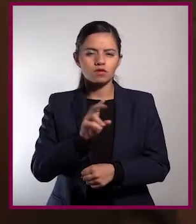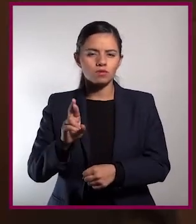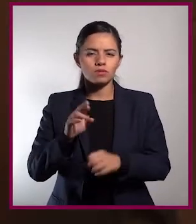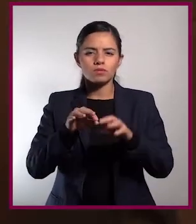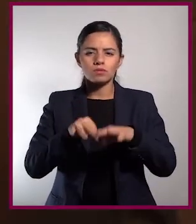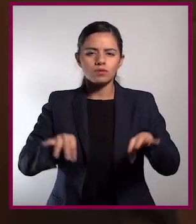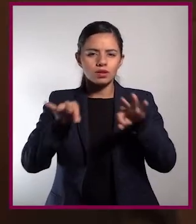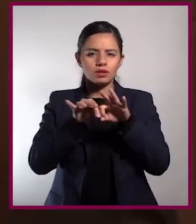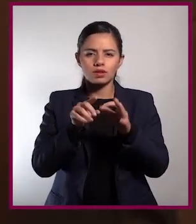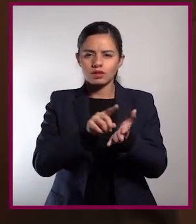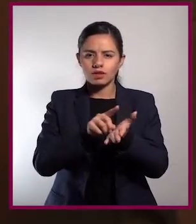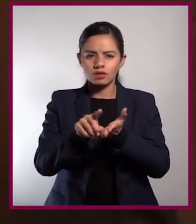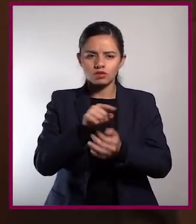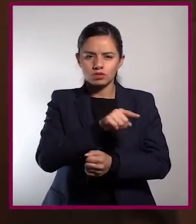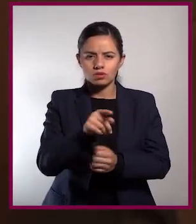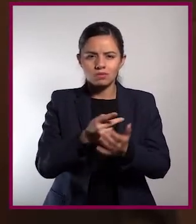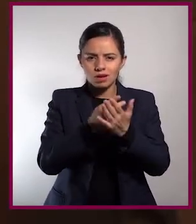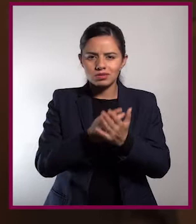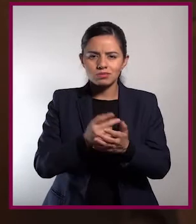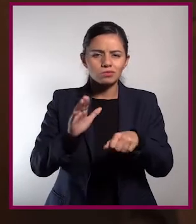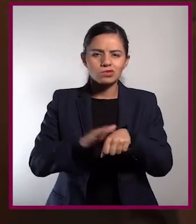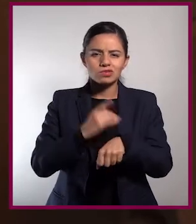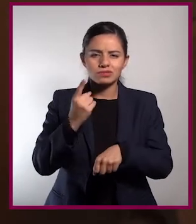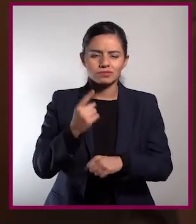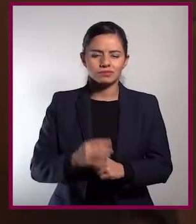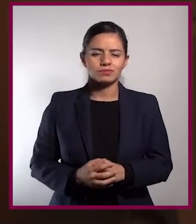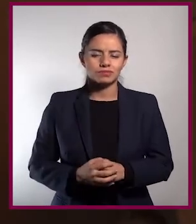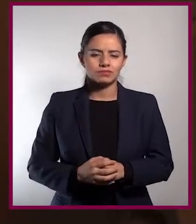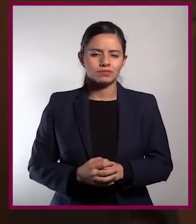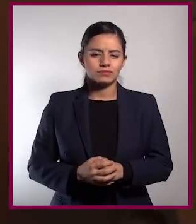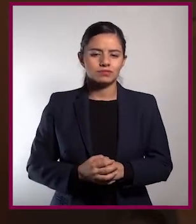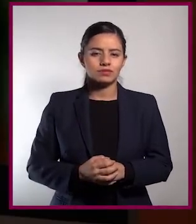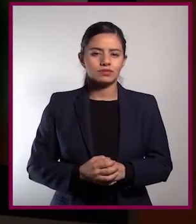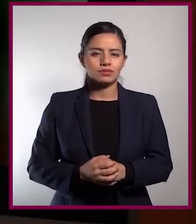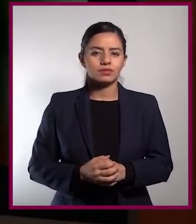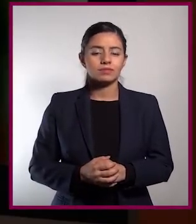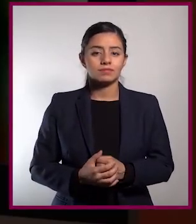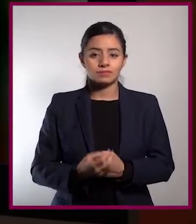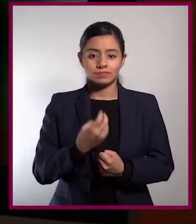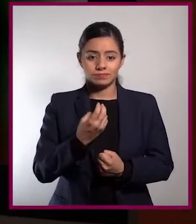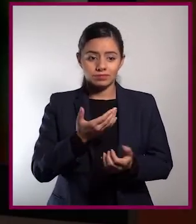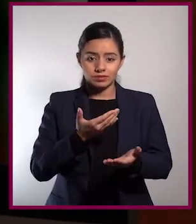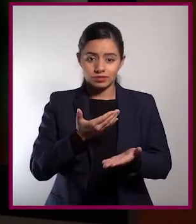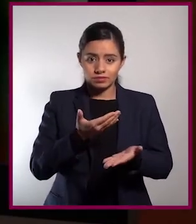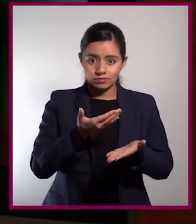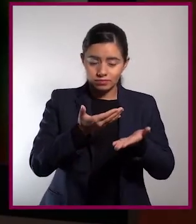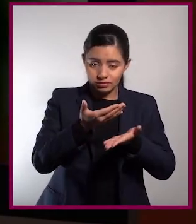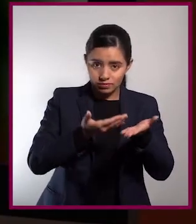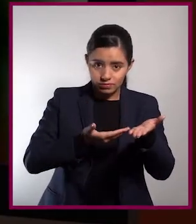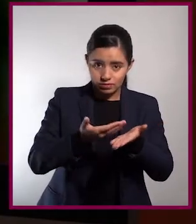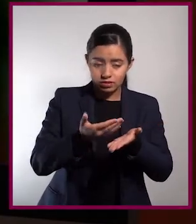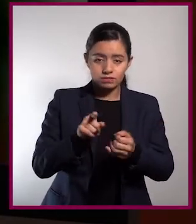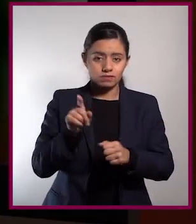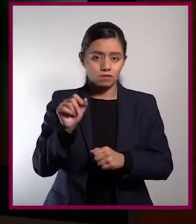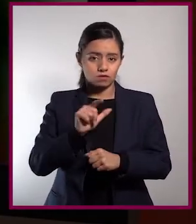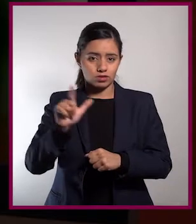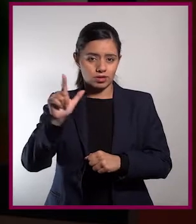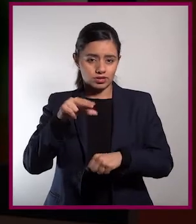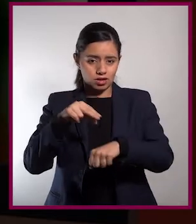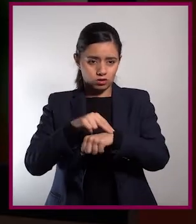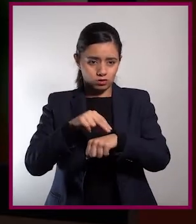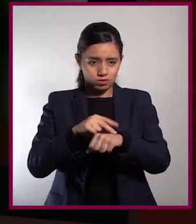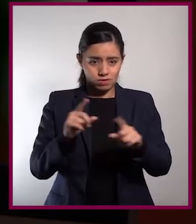Doctor, ¿por qué son importantes los derechos de un paciente en una consulta médica? Cada intercambio entre un profesionista de